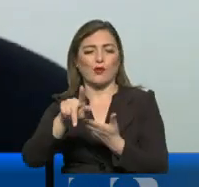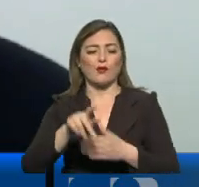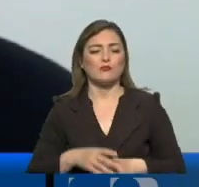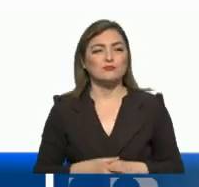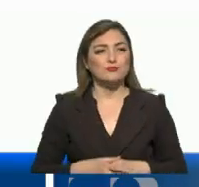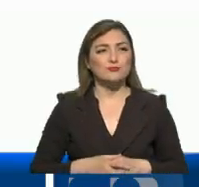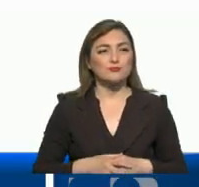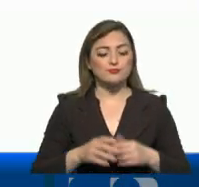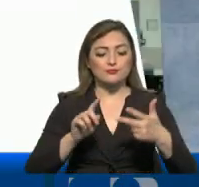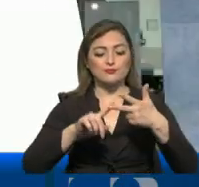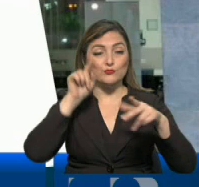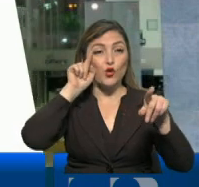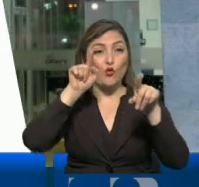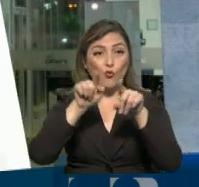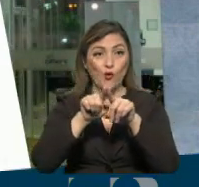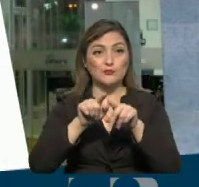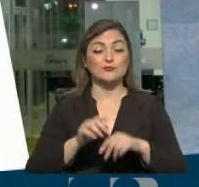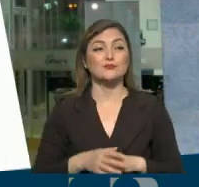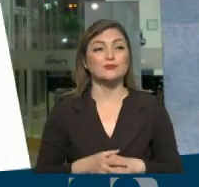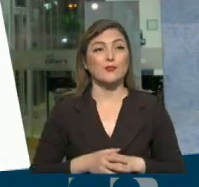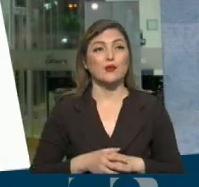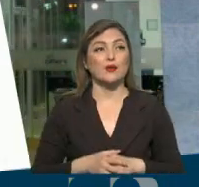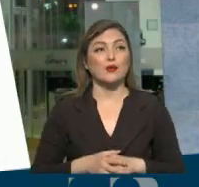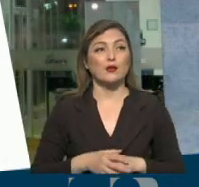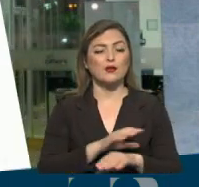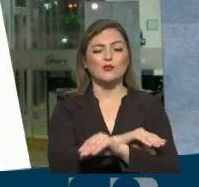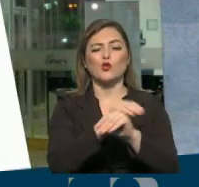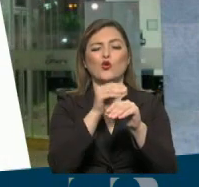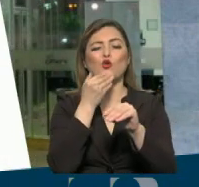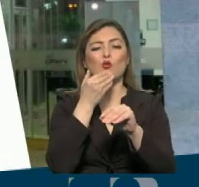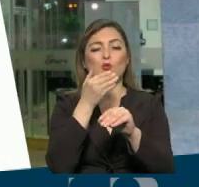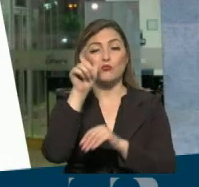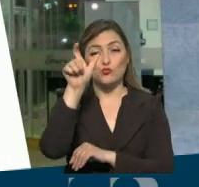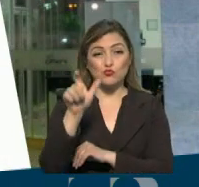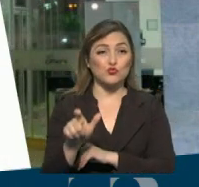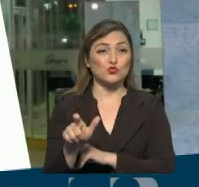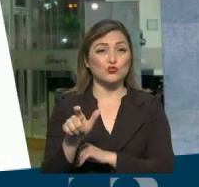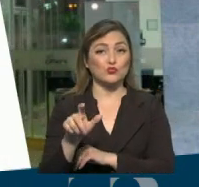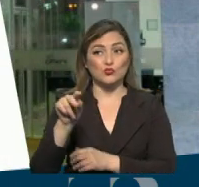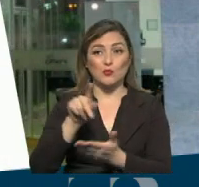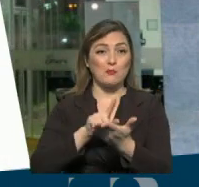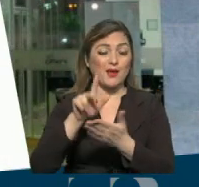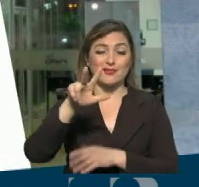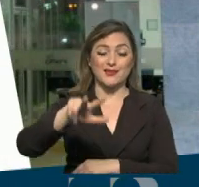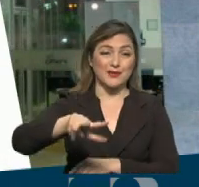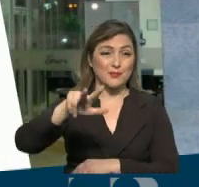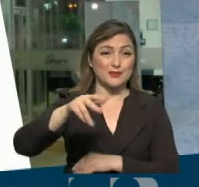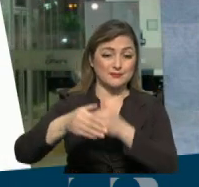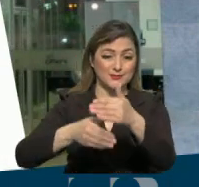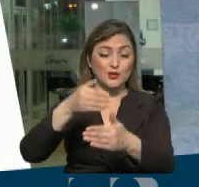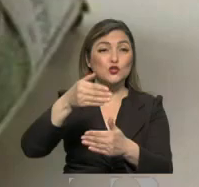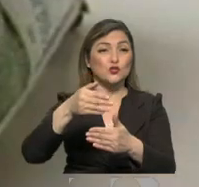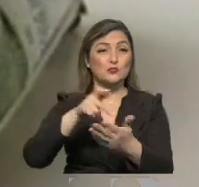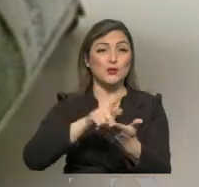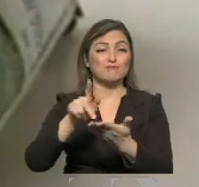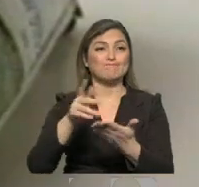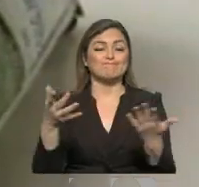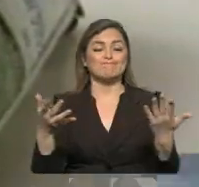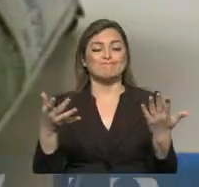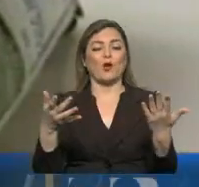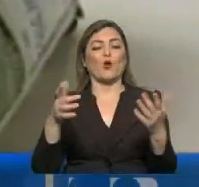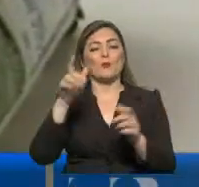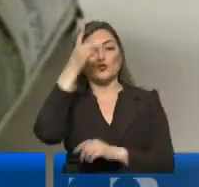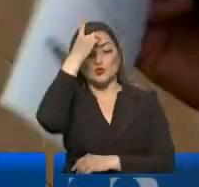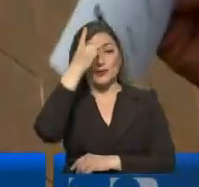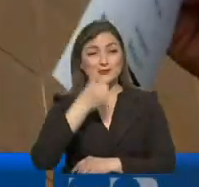un acuerdo. El cruce de cuentas puede efectuarse tanto si el usuario no cancela 3 meses consecutivos sus cuotas, cuanto si